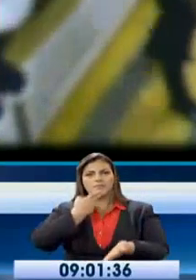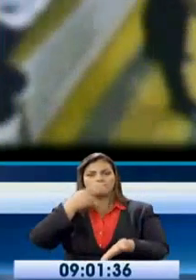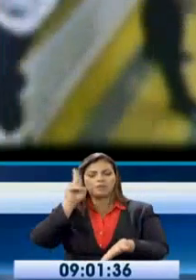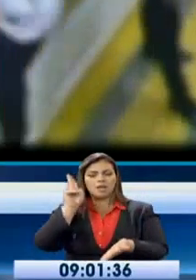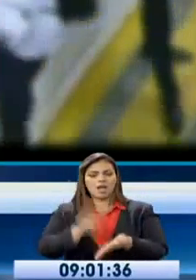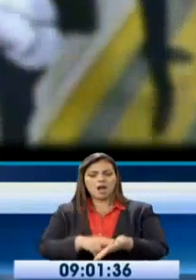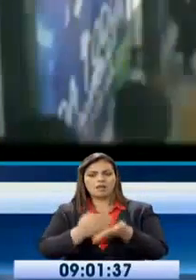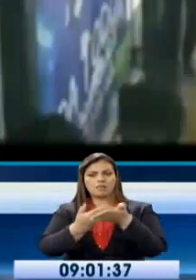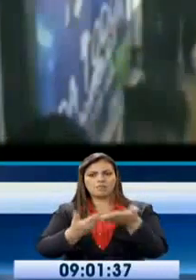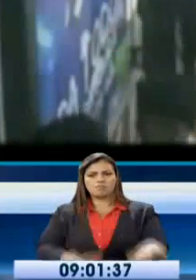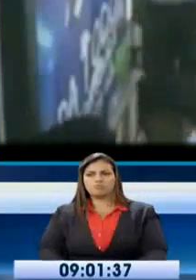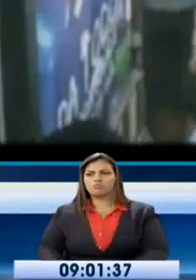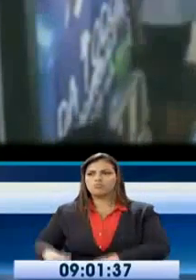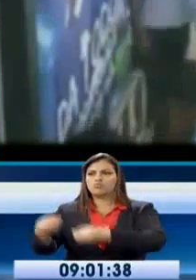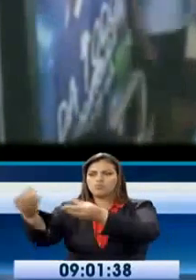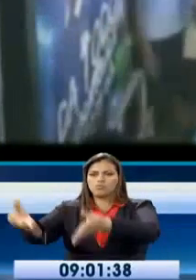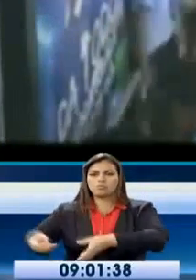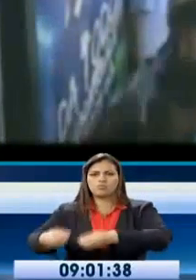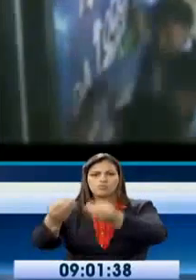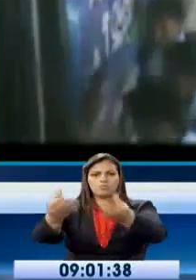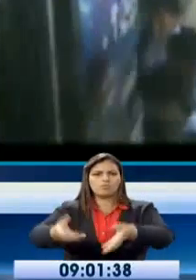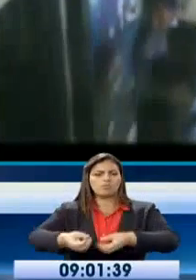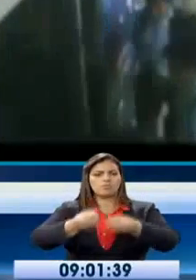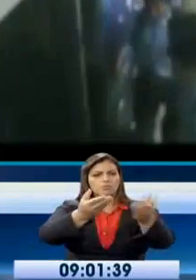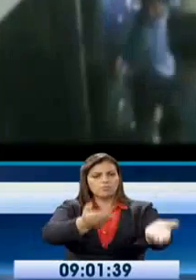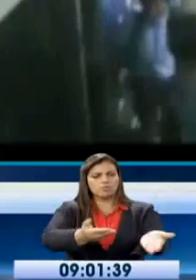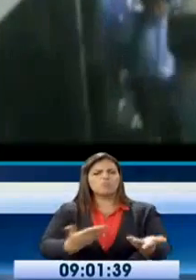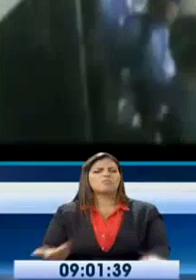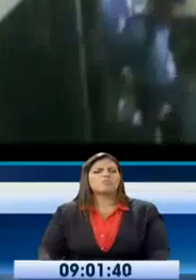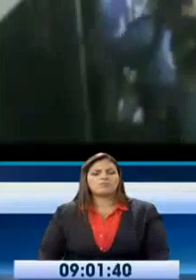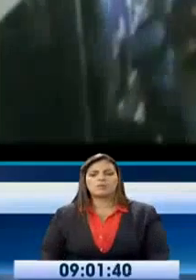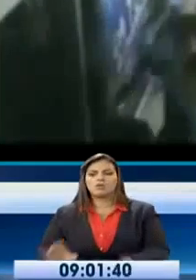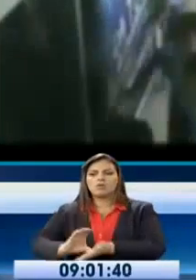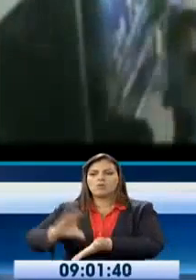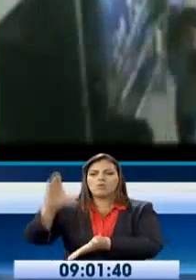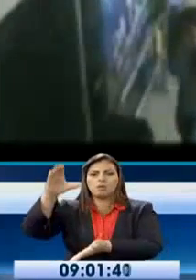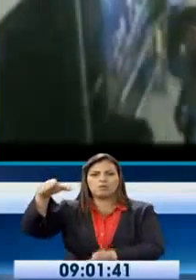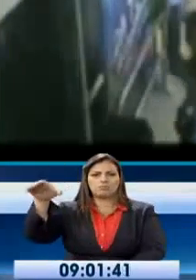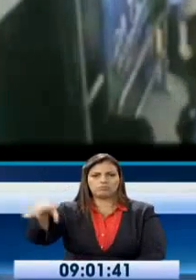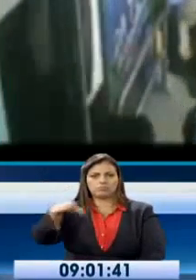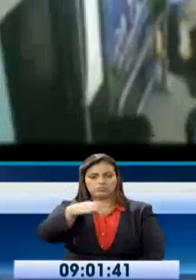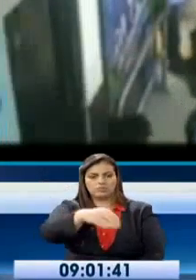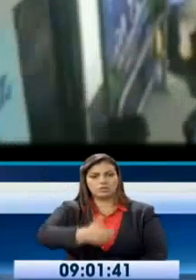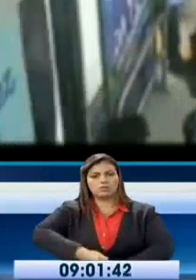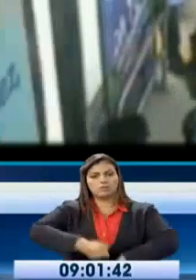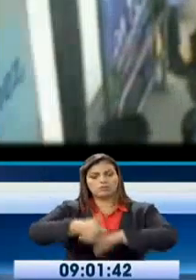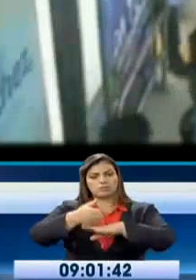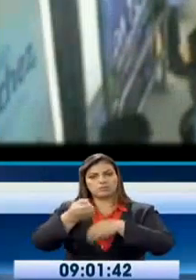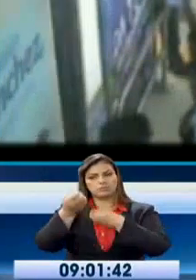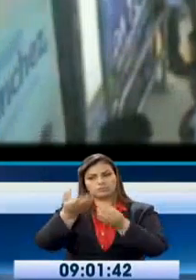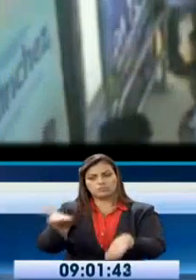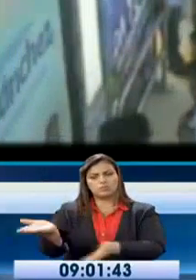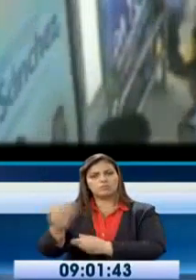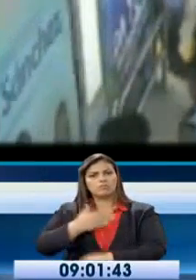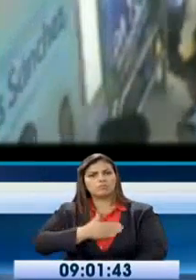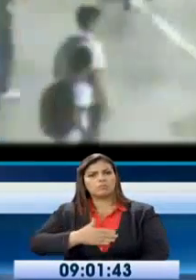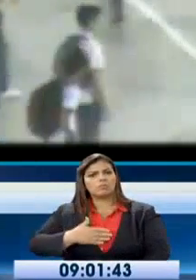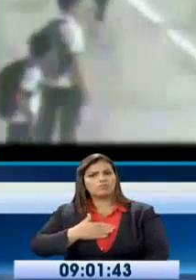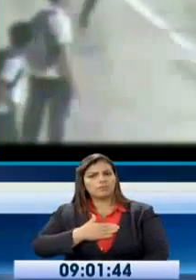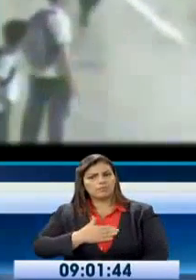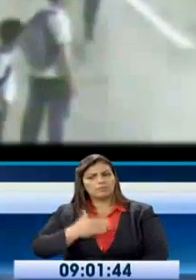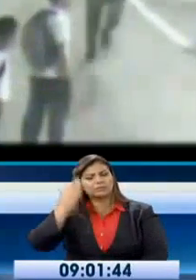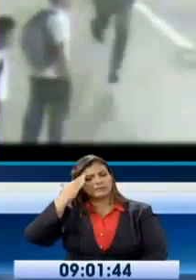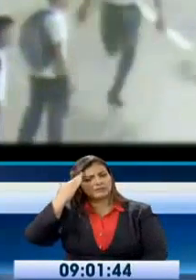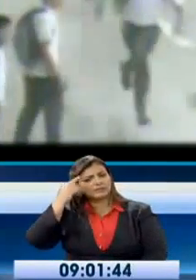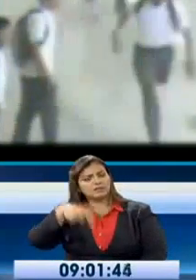docena de establecimientos que se han identificado que los estudiantes son de esos establecimientos, y se ha intentado entablar una comunicación con